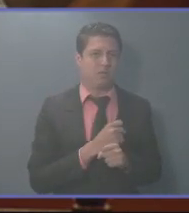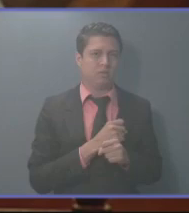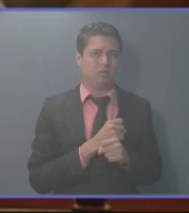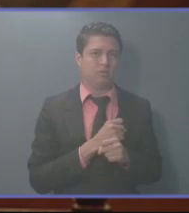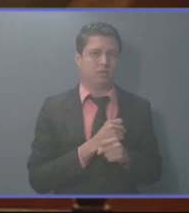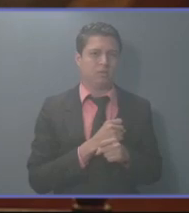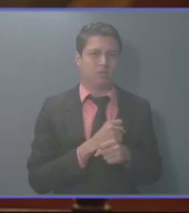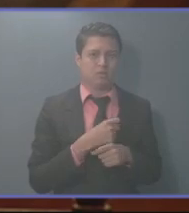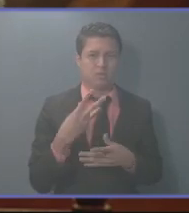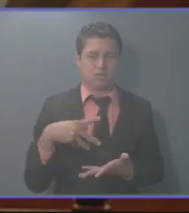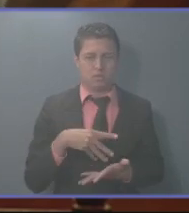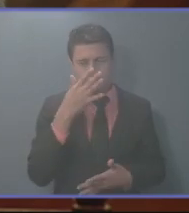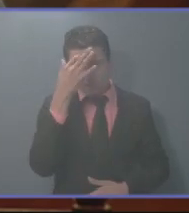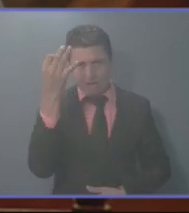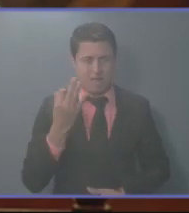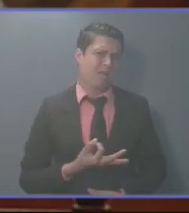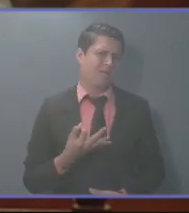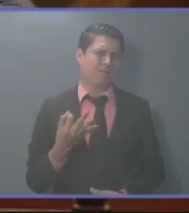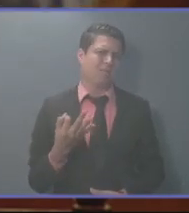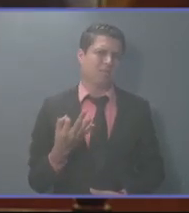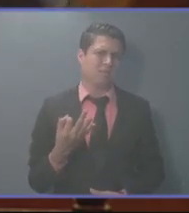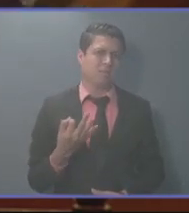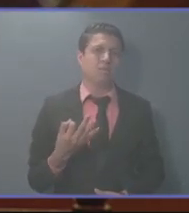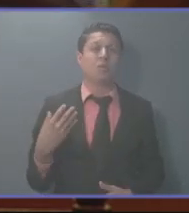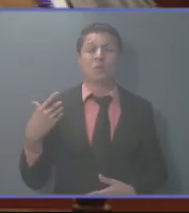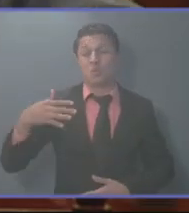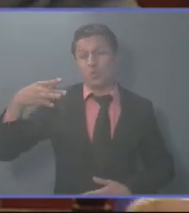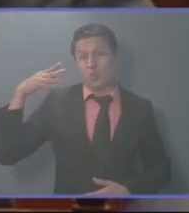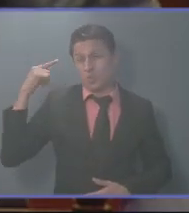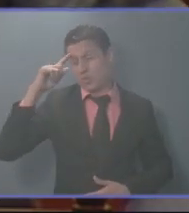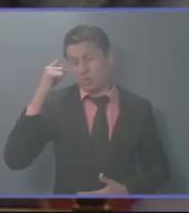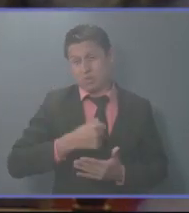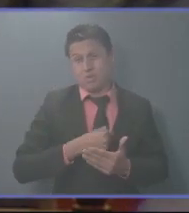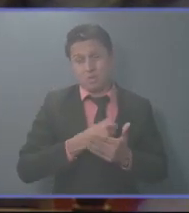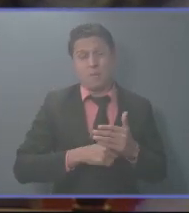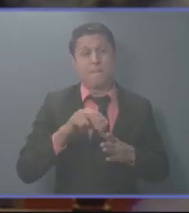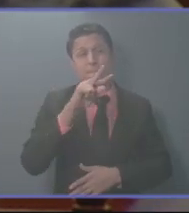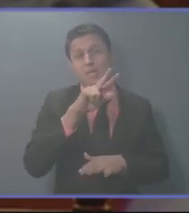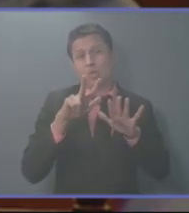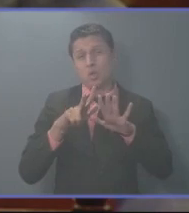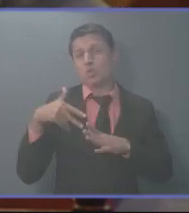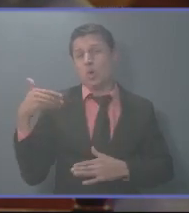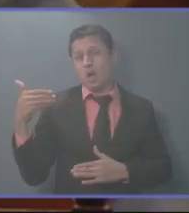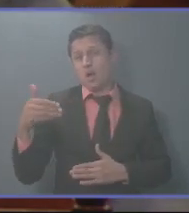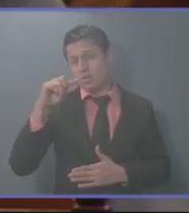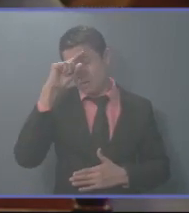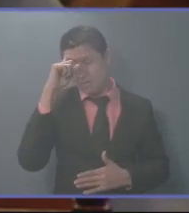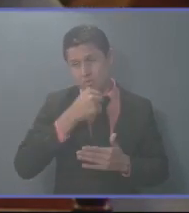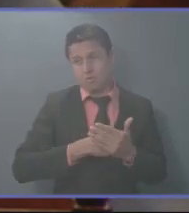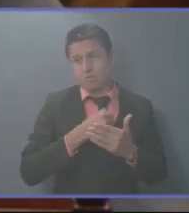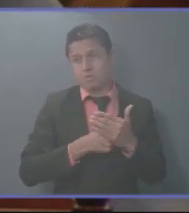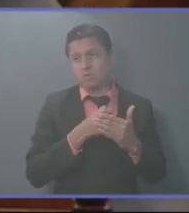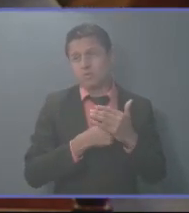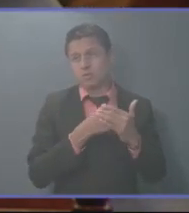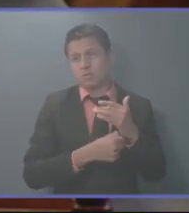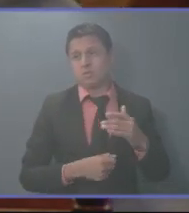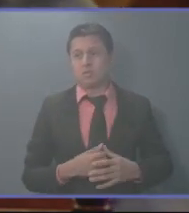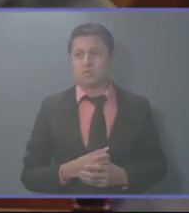la credibilidad que tanto ha costado ganar en 28 años.